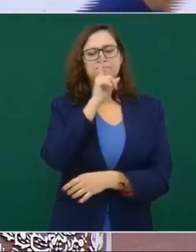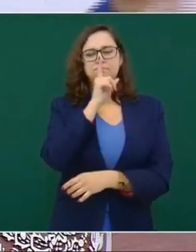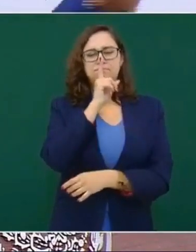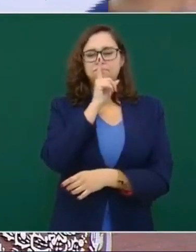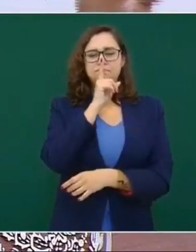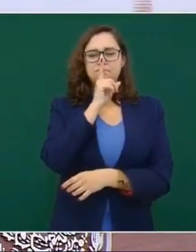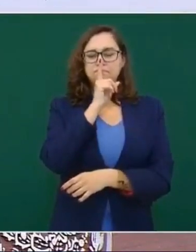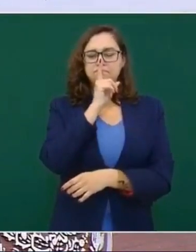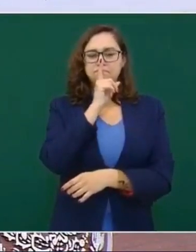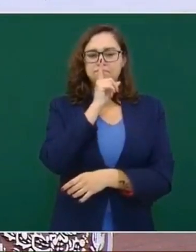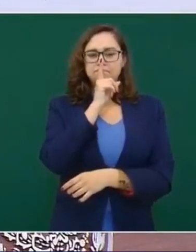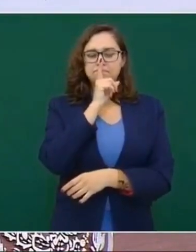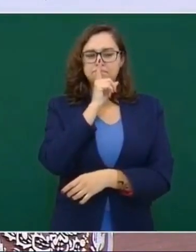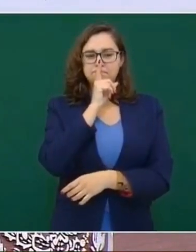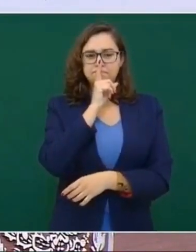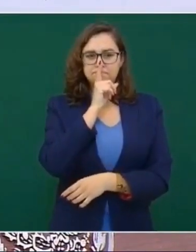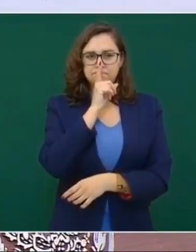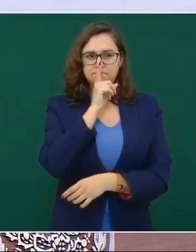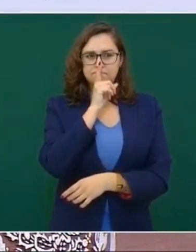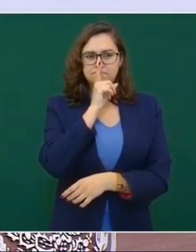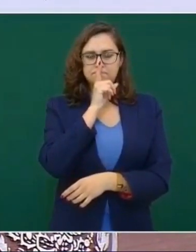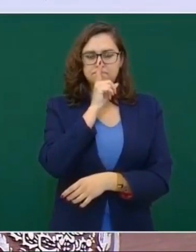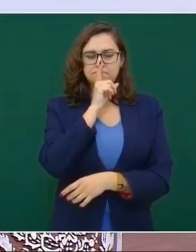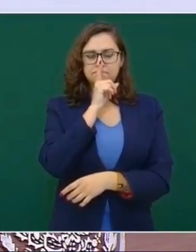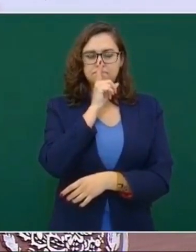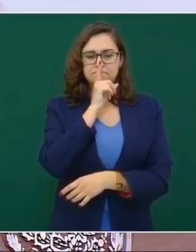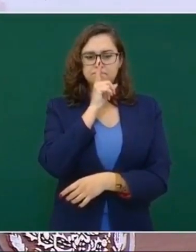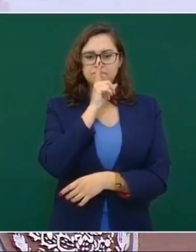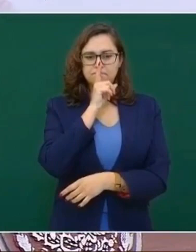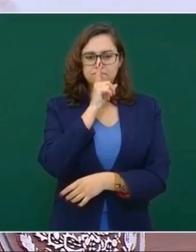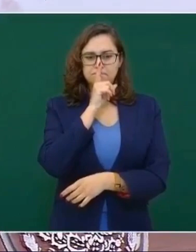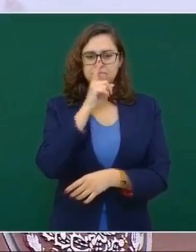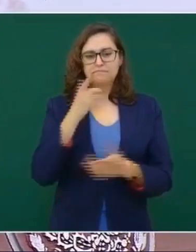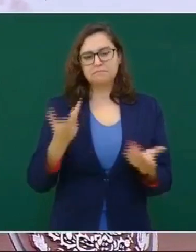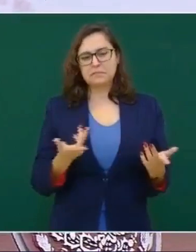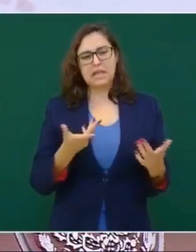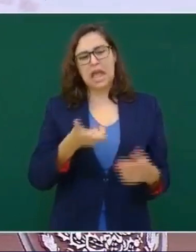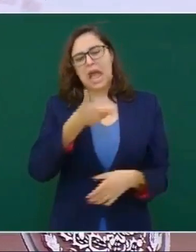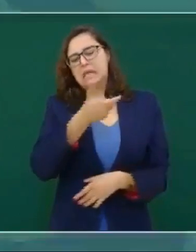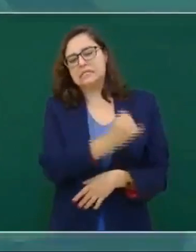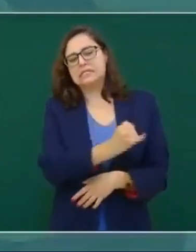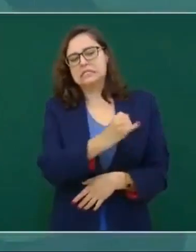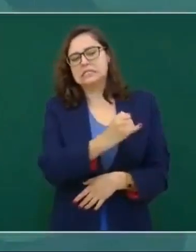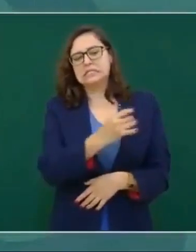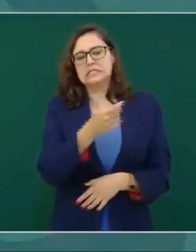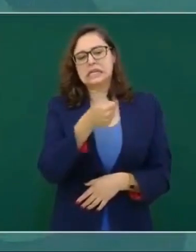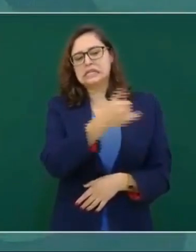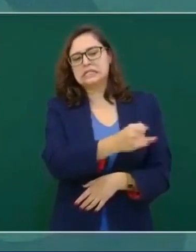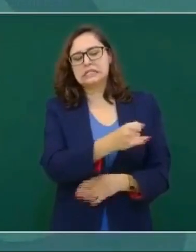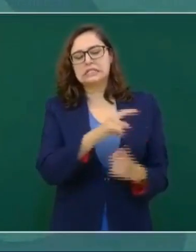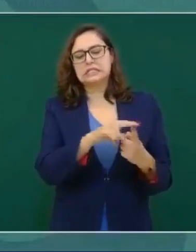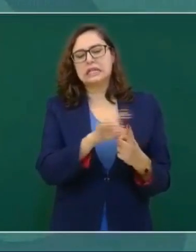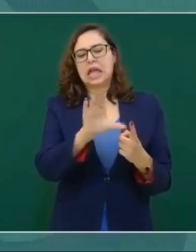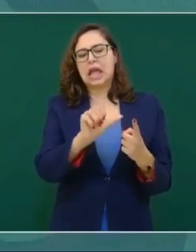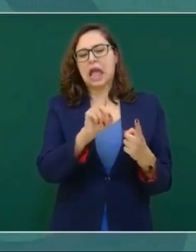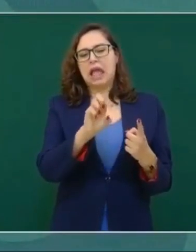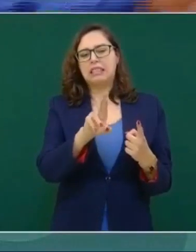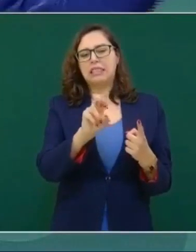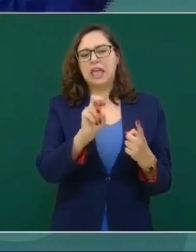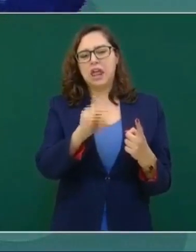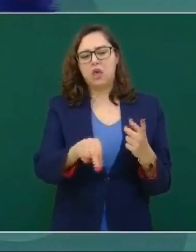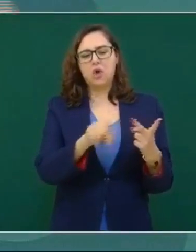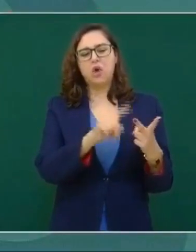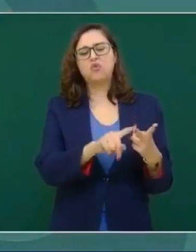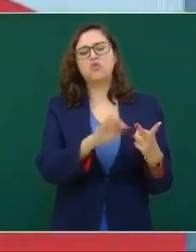Porque lo más fácil es decir, es Calderón, no es Fox, no es